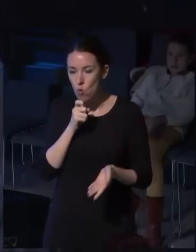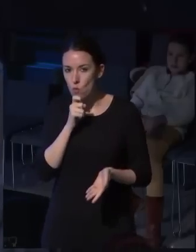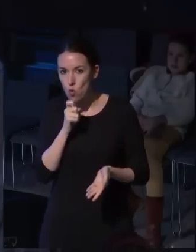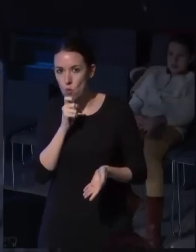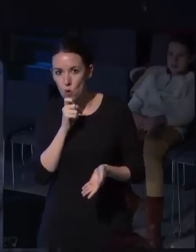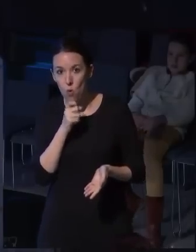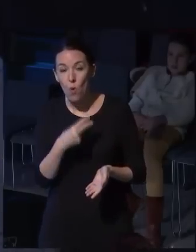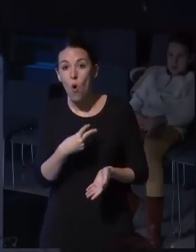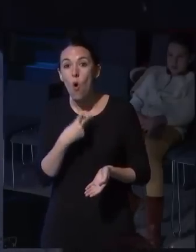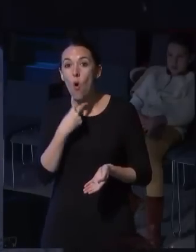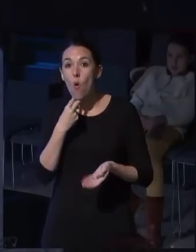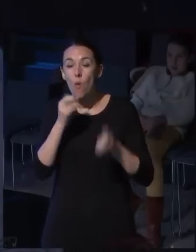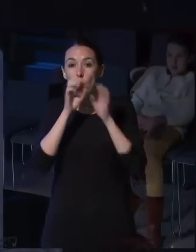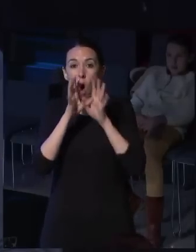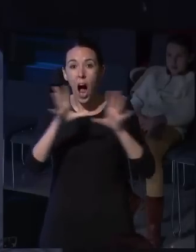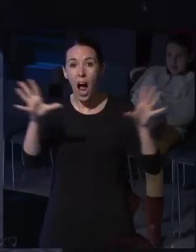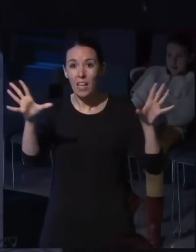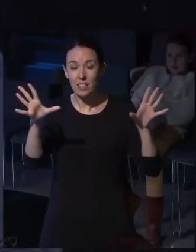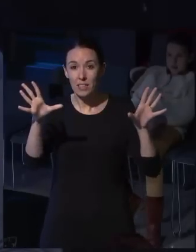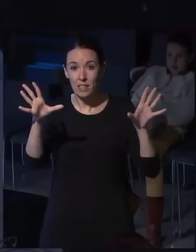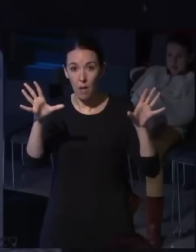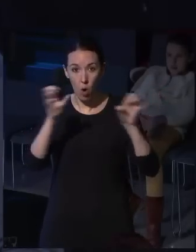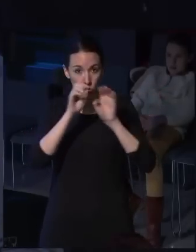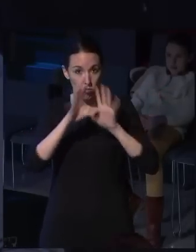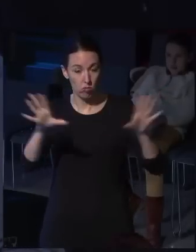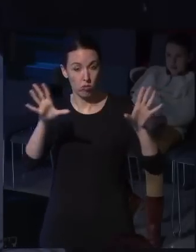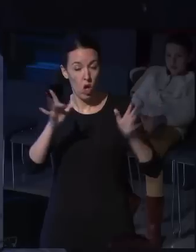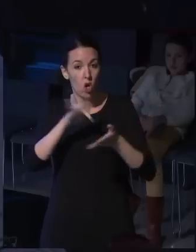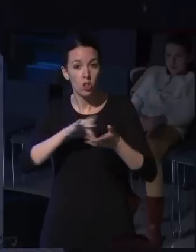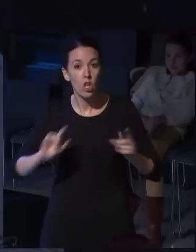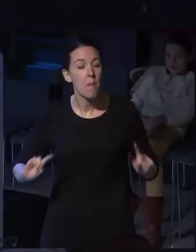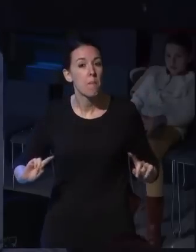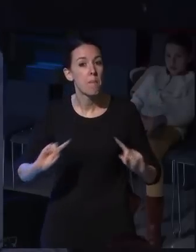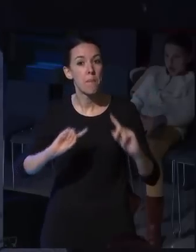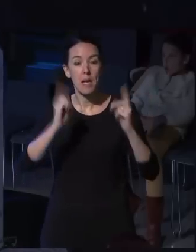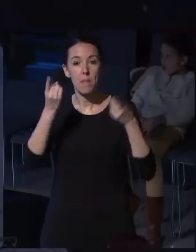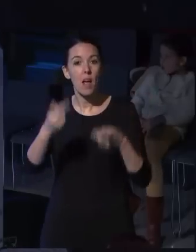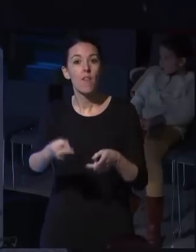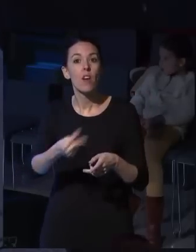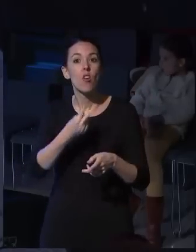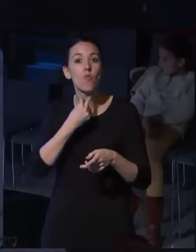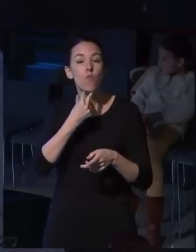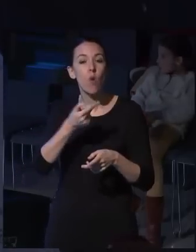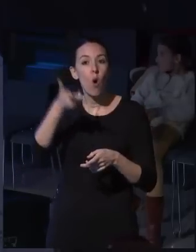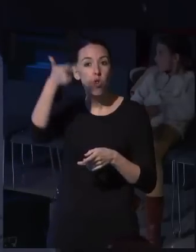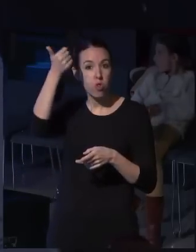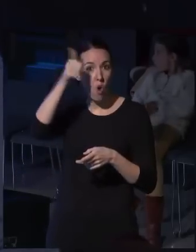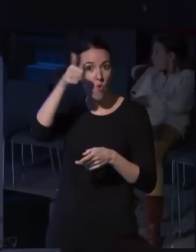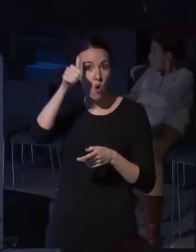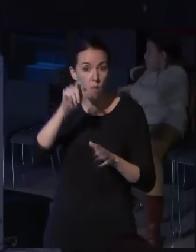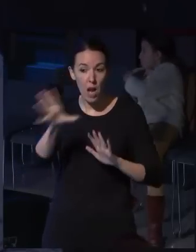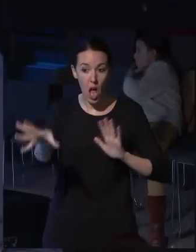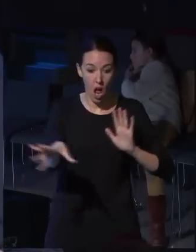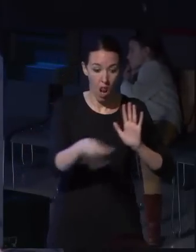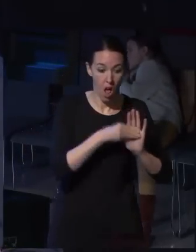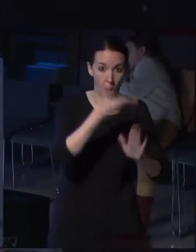Entonces metieron su voz por un altavoz que rotaba, por un Leslie, que fue la primera vez que se metió la voz de un tipo por un altavoz. Entonces John Lennon